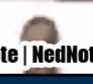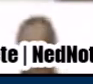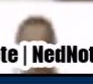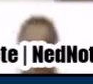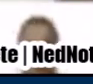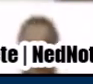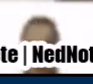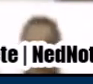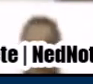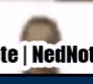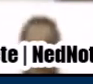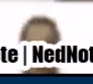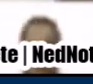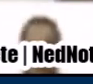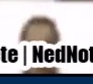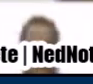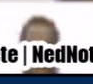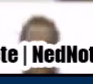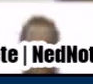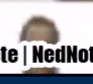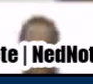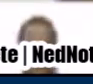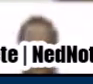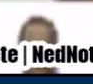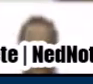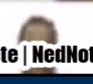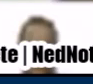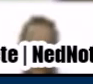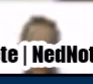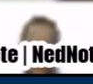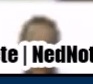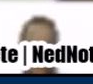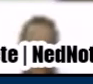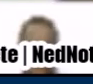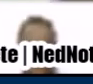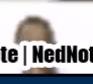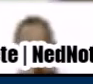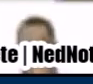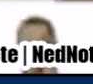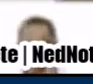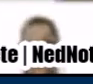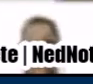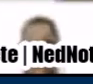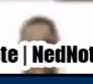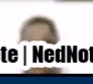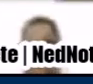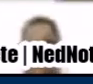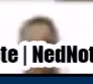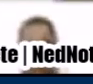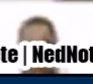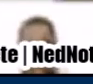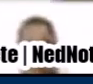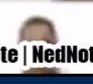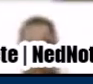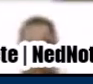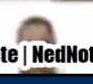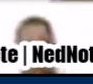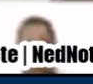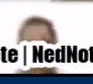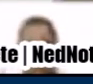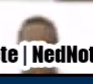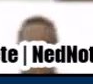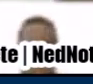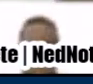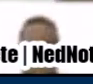o la mayoría. Hay algunos, sin duda, que fueron cooptados o sobornados, lo que se denominó la operación Alacrán, pero sacando ese